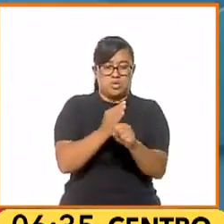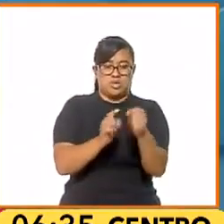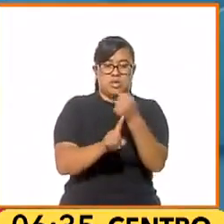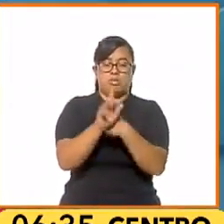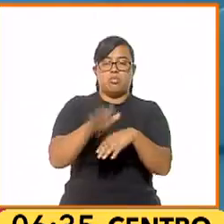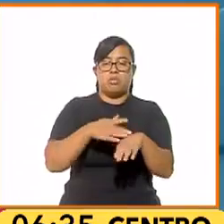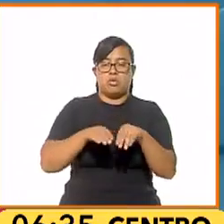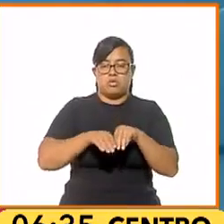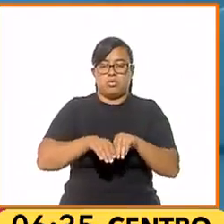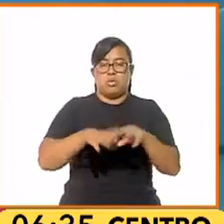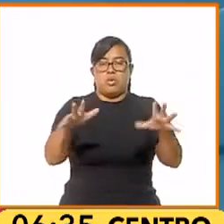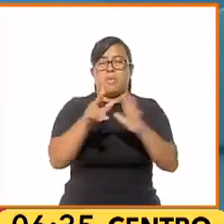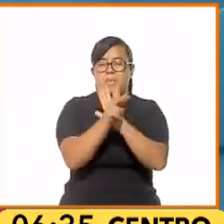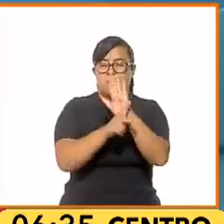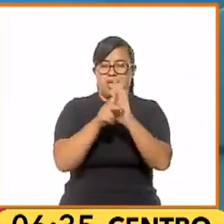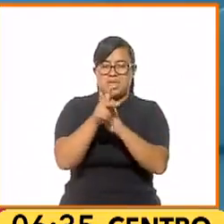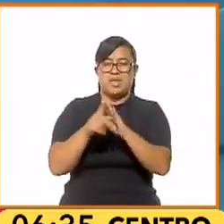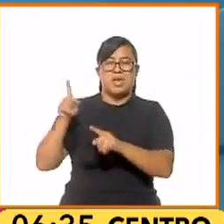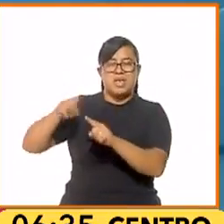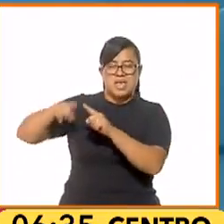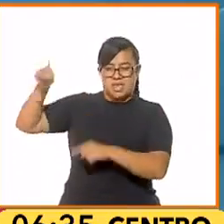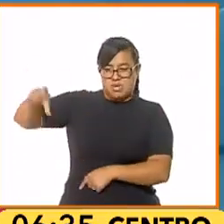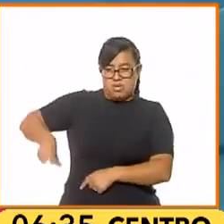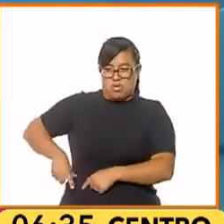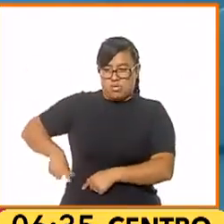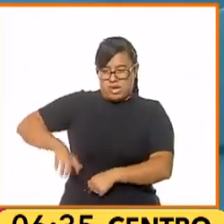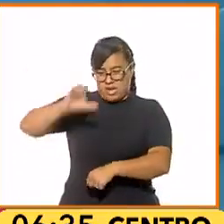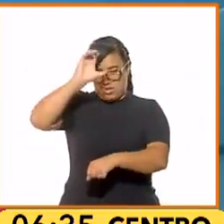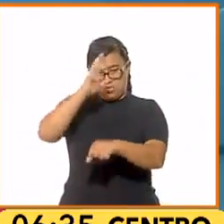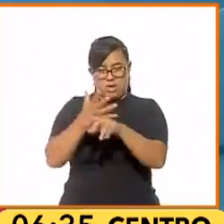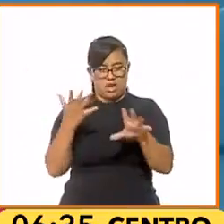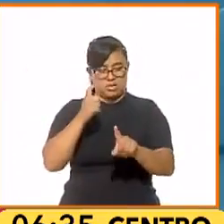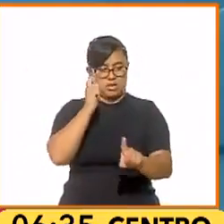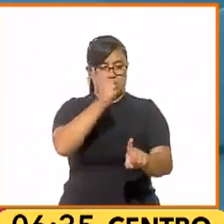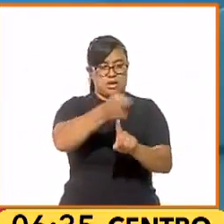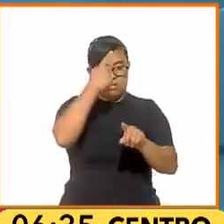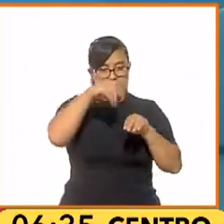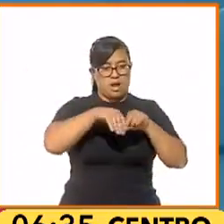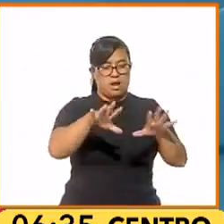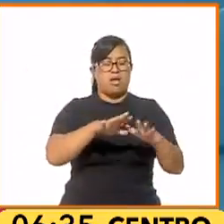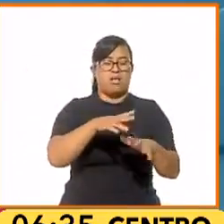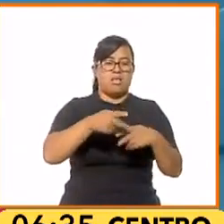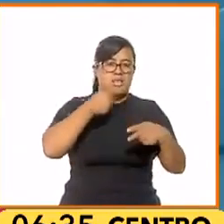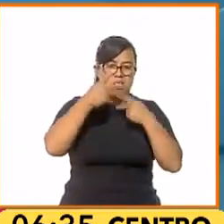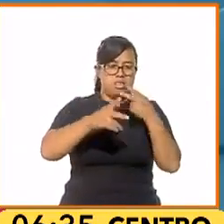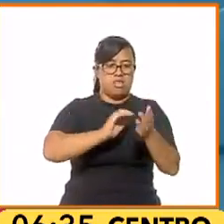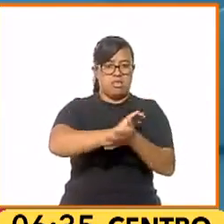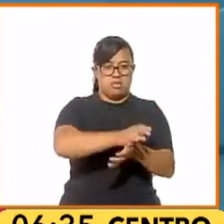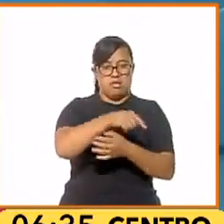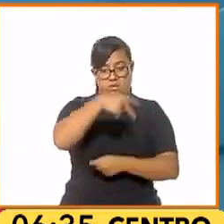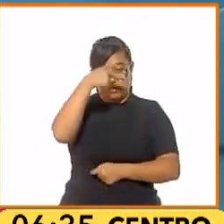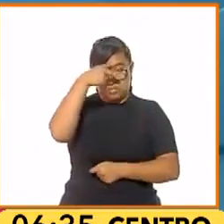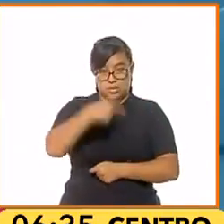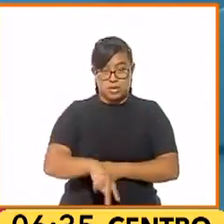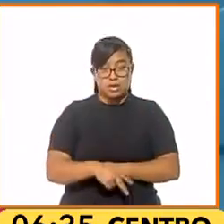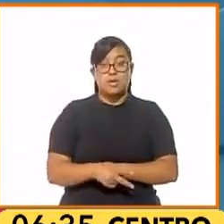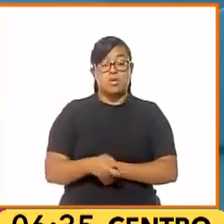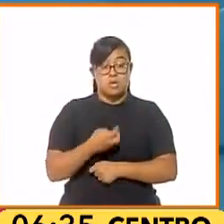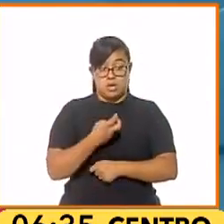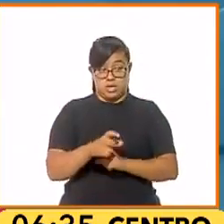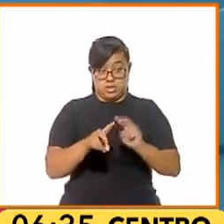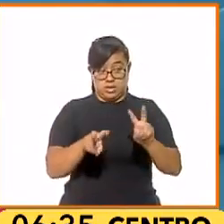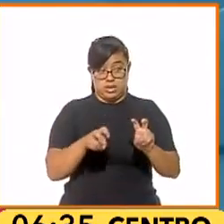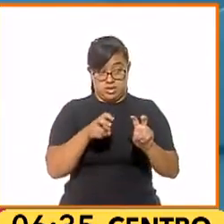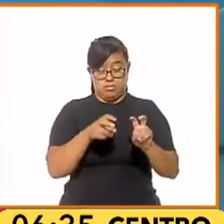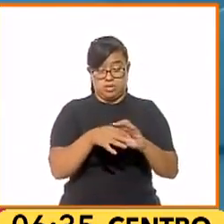por la difusión de estos mensajes pagados por gobiernos extranjeros y esta iniciativa pone énfasis en este asunto justamente y